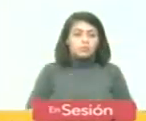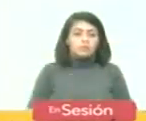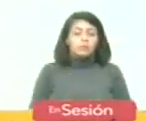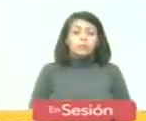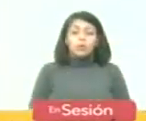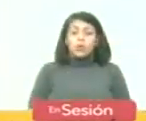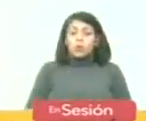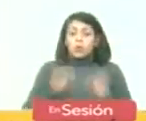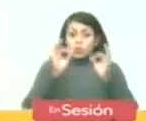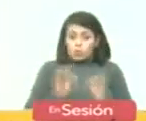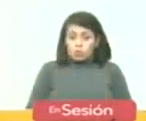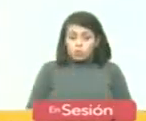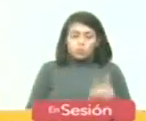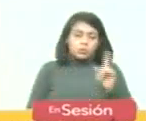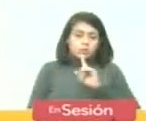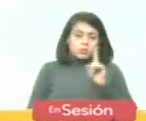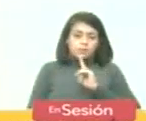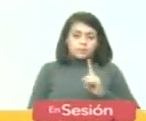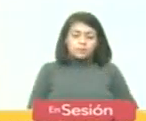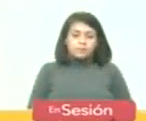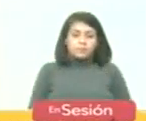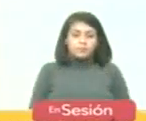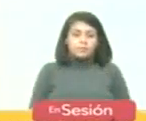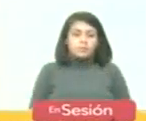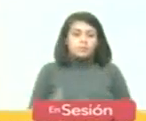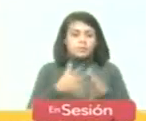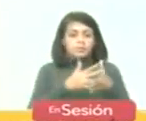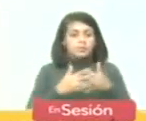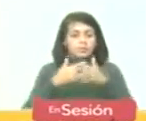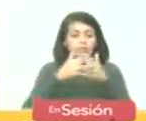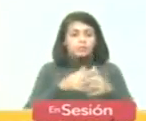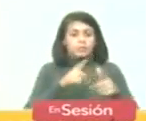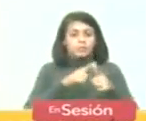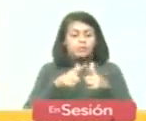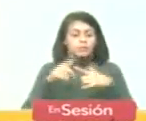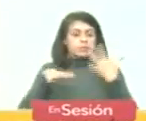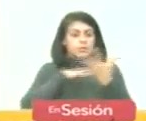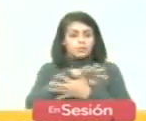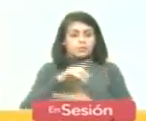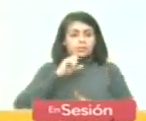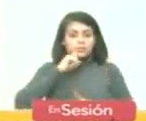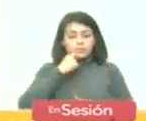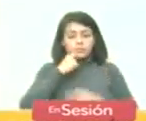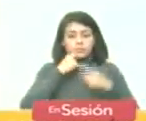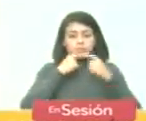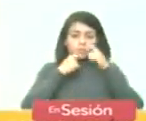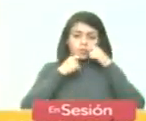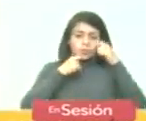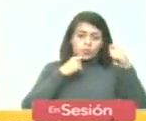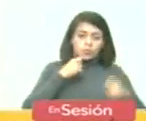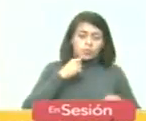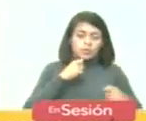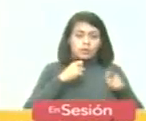Nada justifica que Estados Unidos, en medio del conflicto ruso-ucraniano,